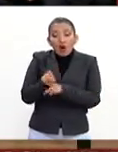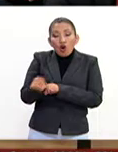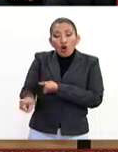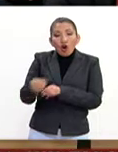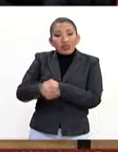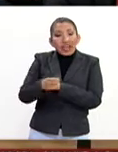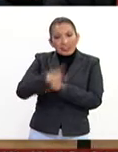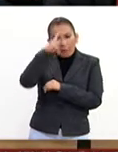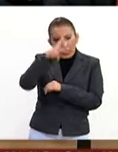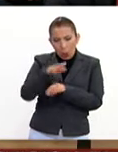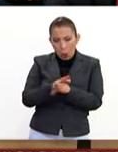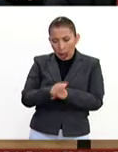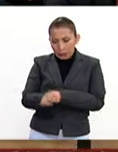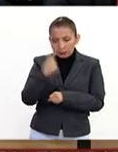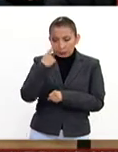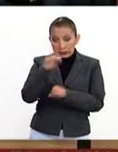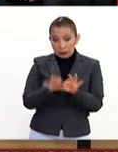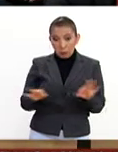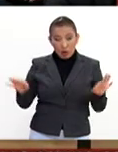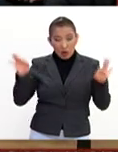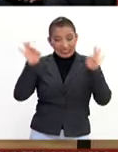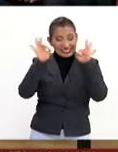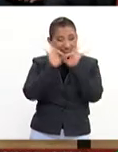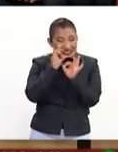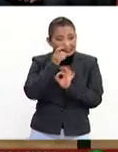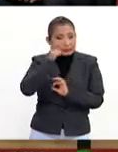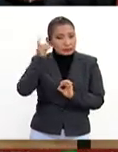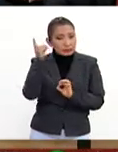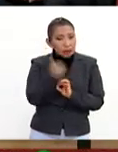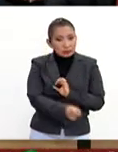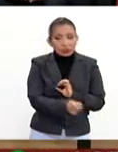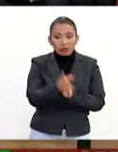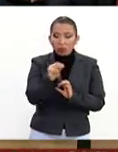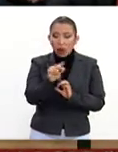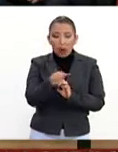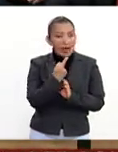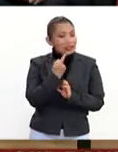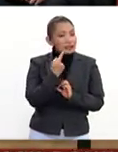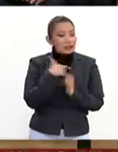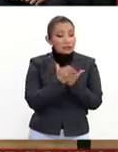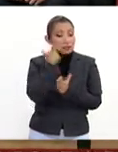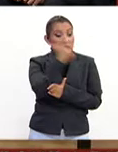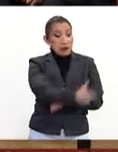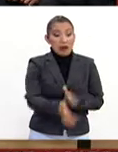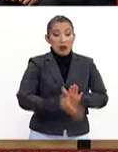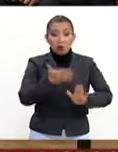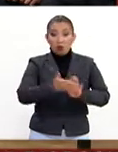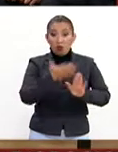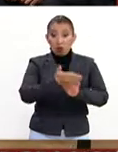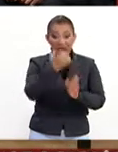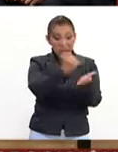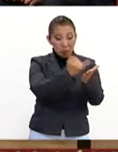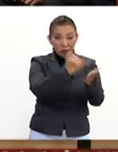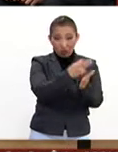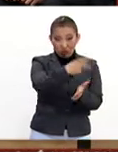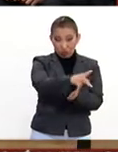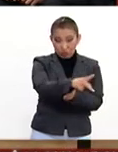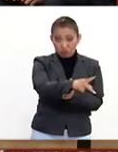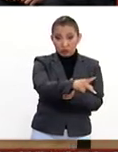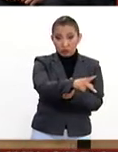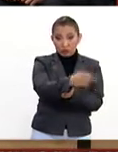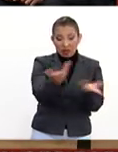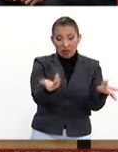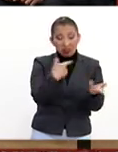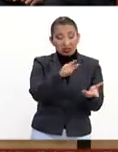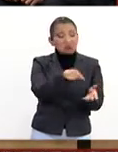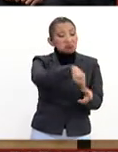México? En primer lugar, creo que es lo más importante y hay que decirlo, no significa que pagaríamos por el muro. O sea, con este impuesto, el impuesto a final de